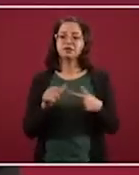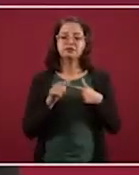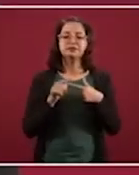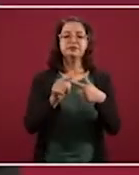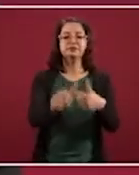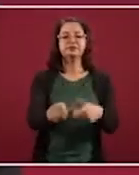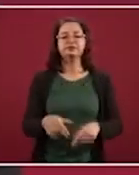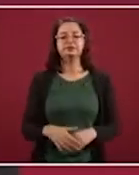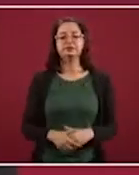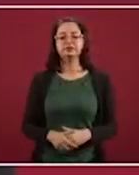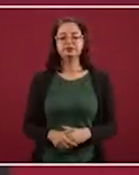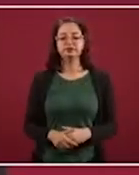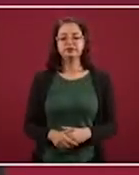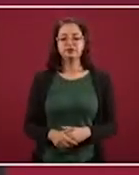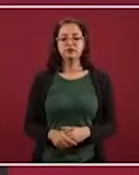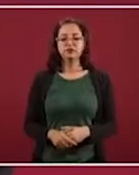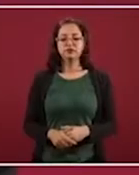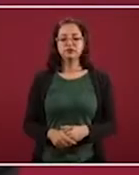No es